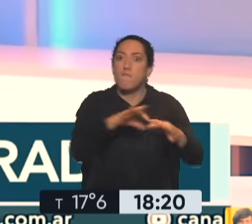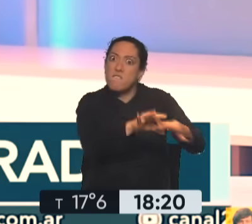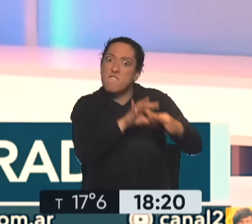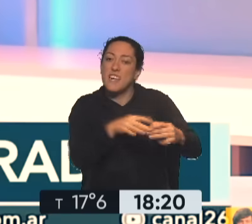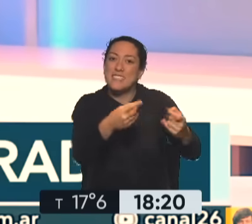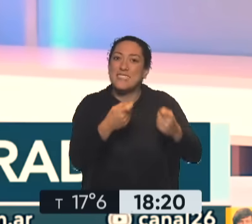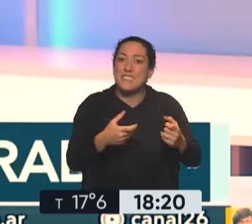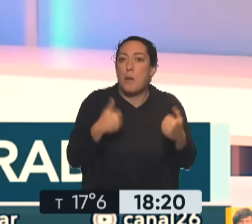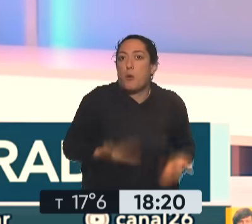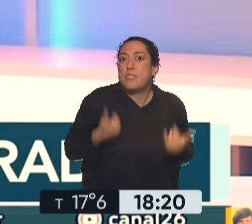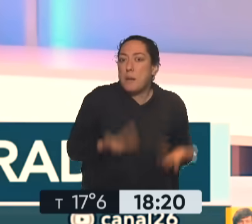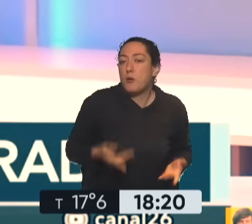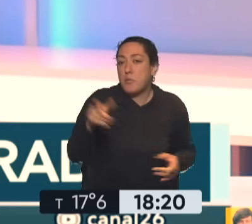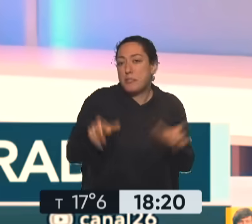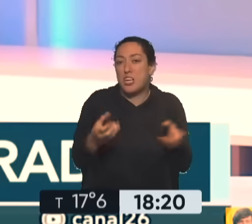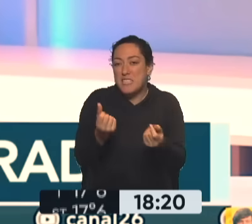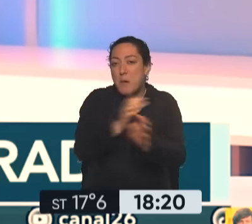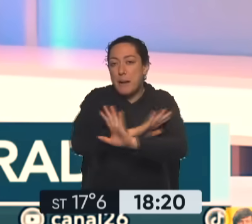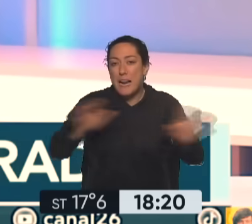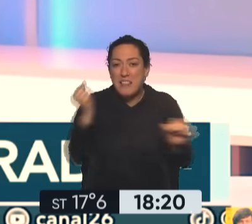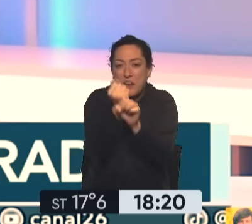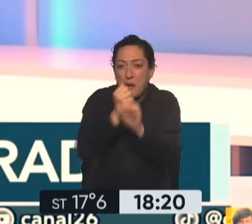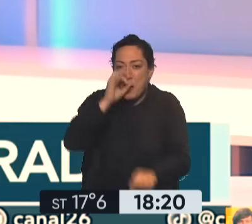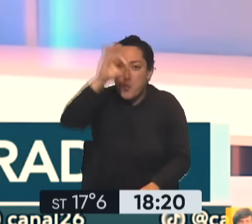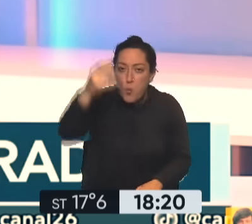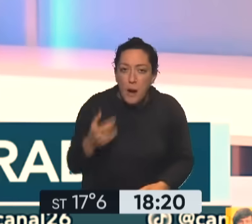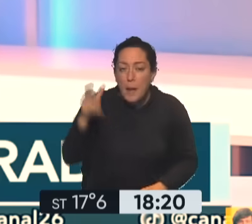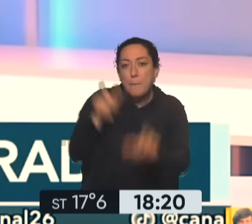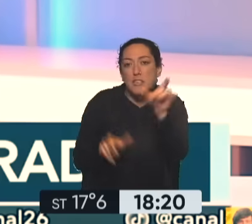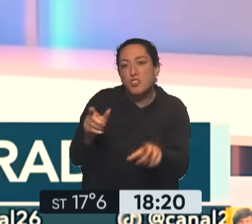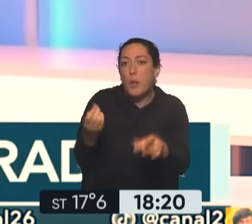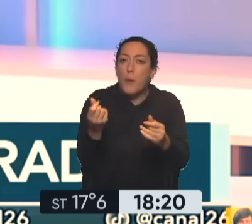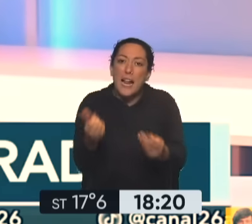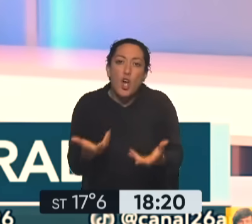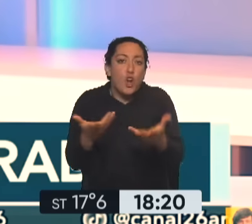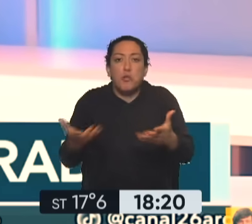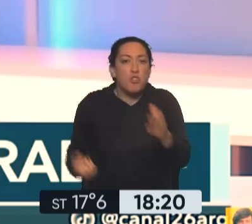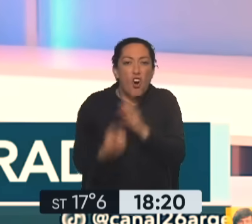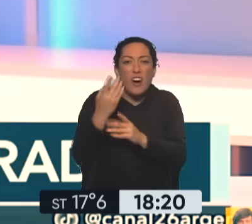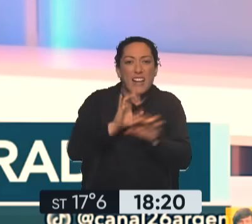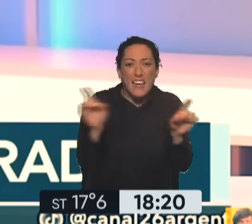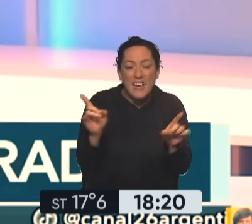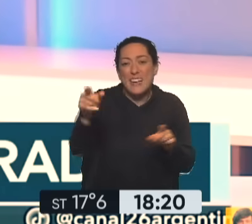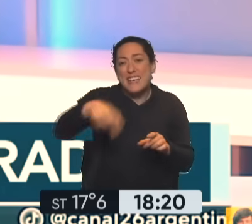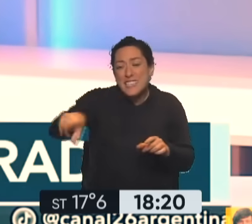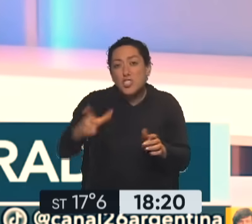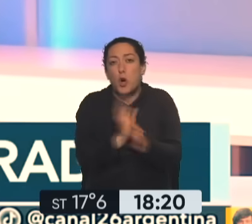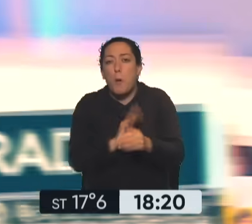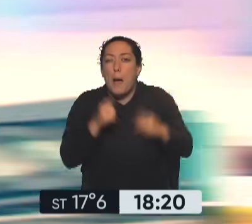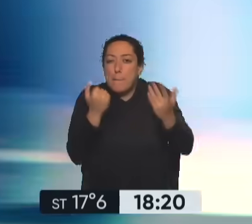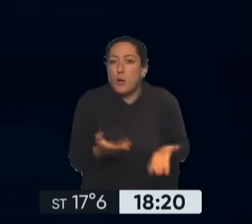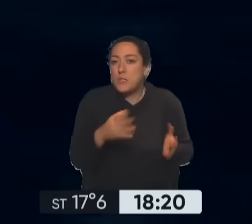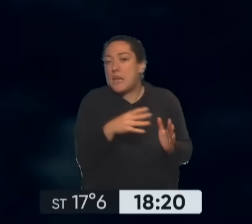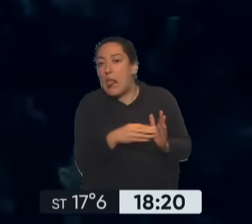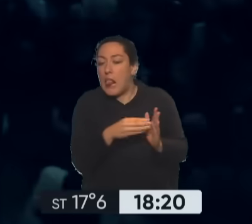Negri. Inútiles que nunca en su vida trabajaron, que nunca crearon valor, ¿sí? Que son los grandes parásitos de la